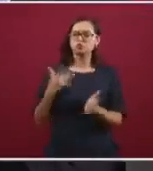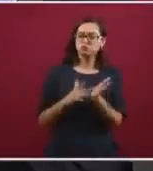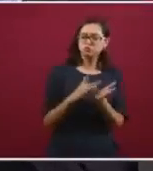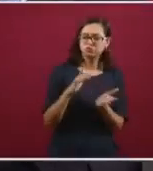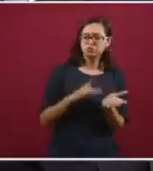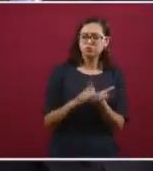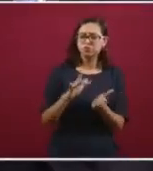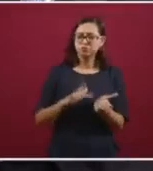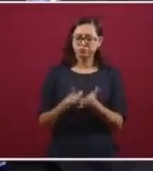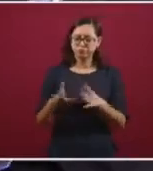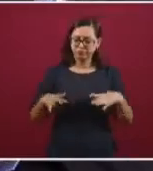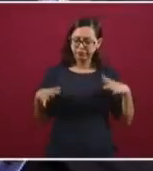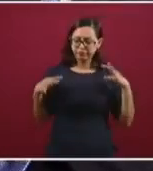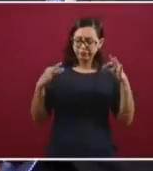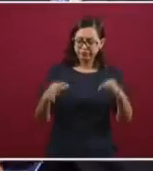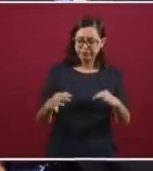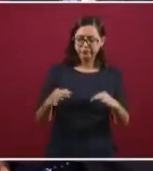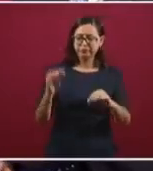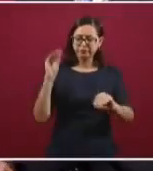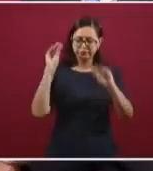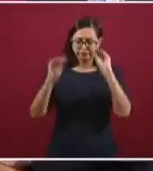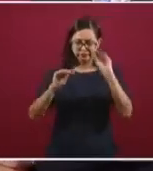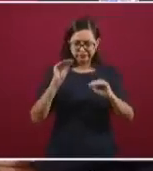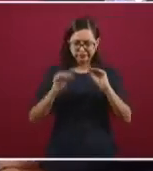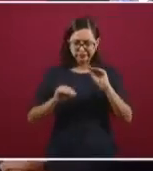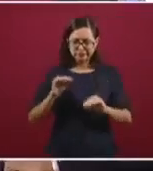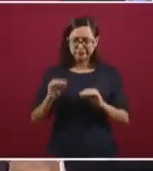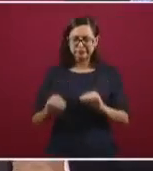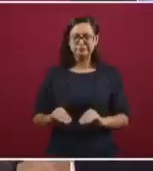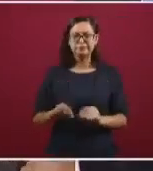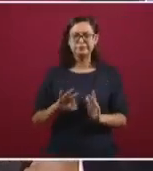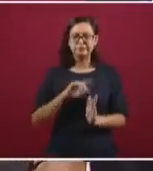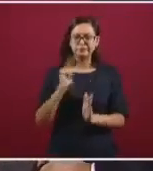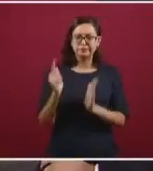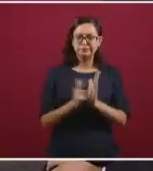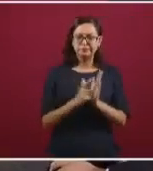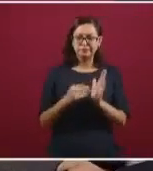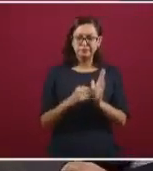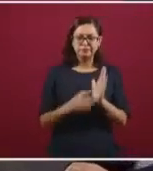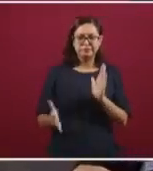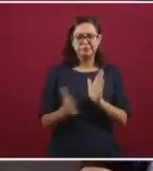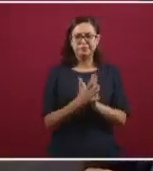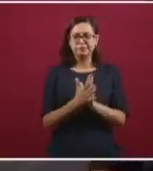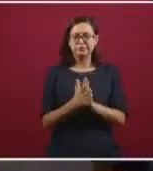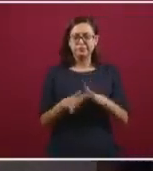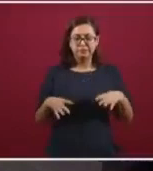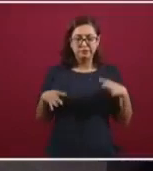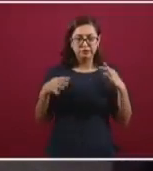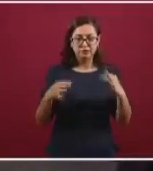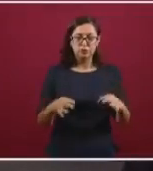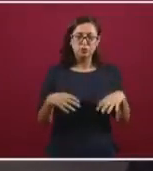ayudaron a constituir esta institución que es fundamental, porque